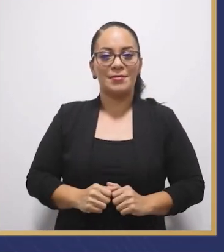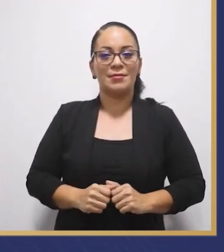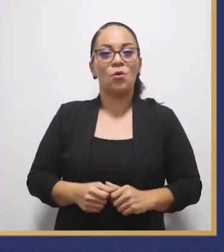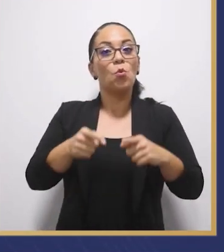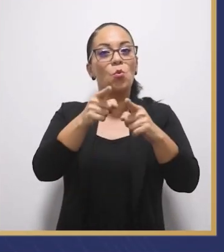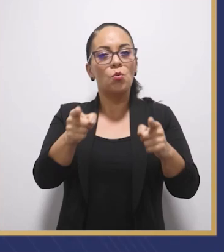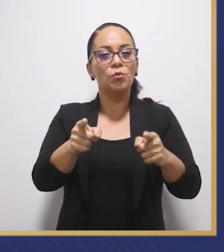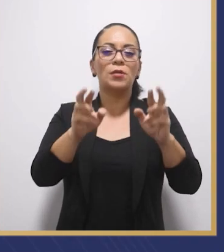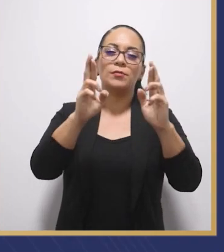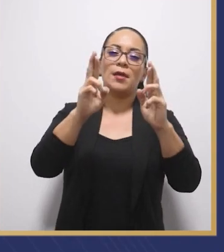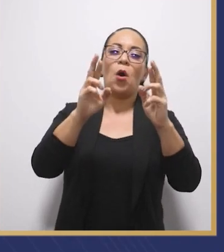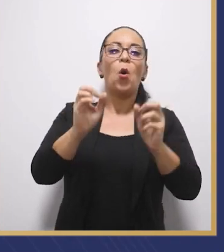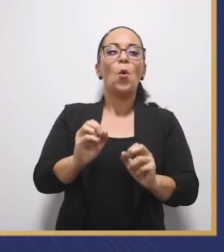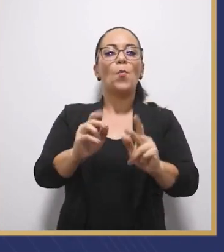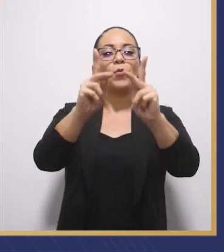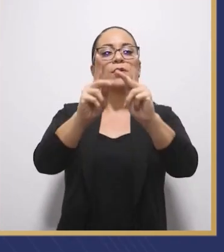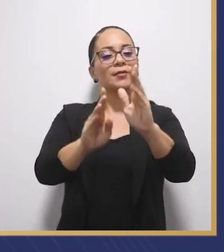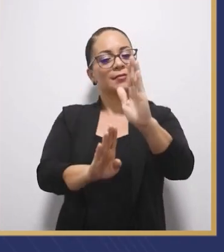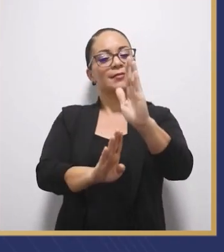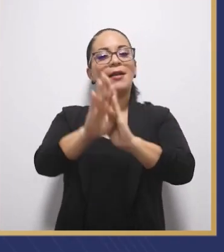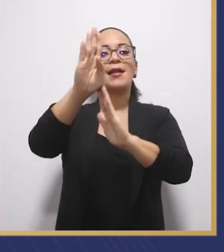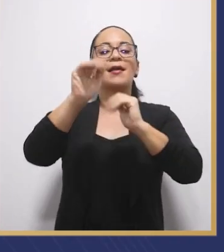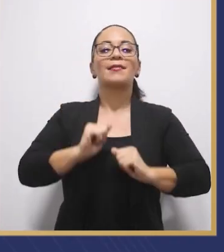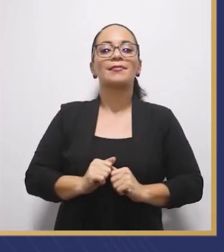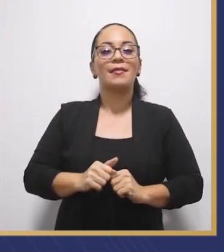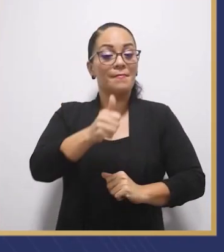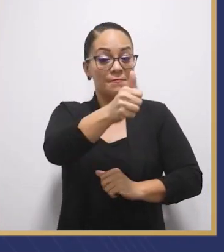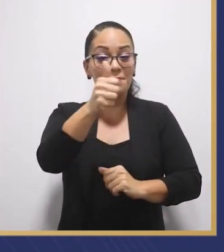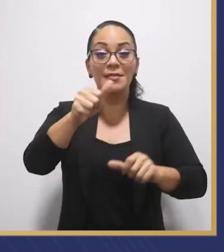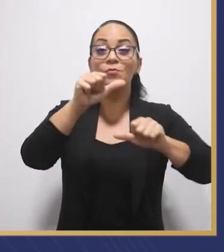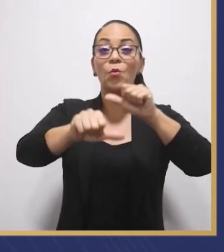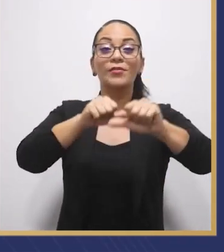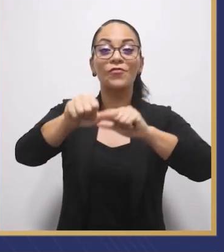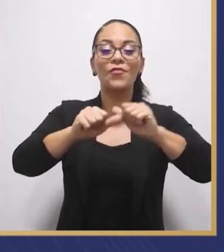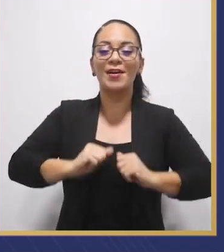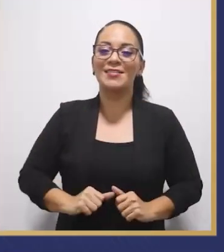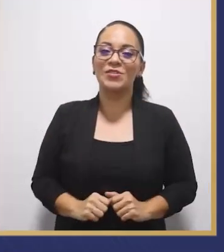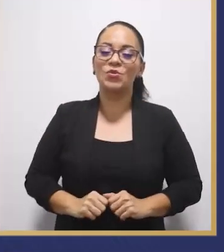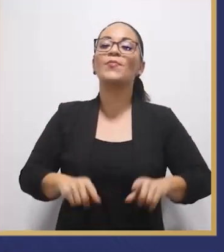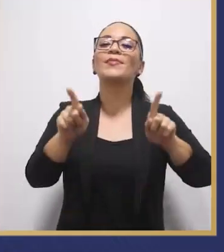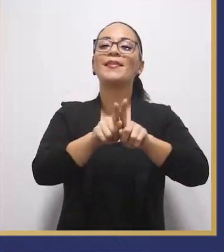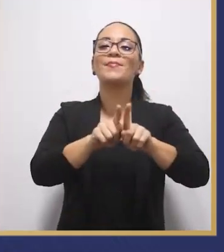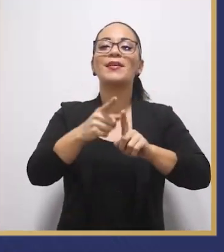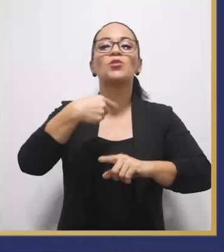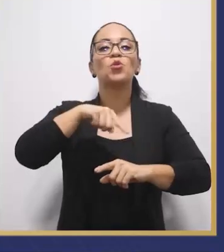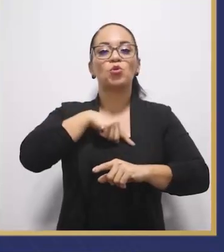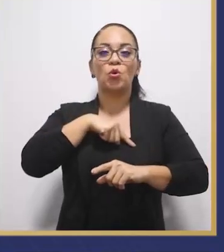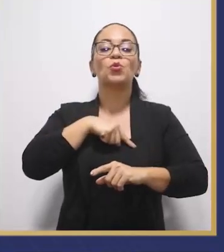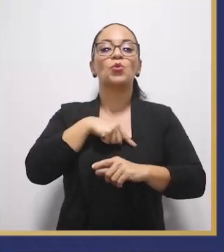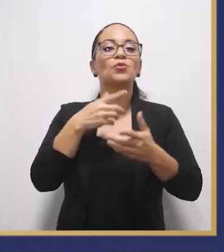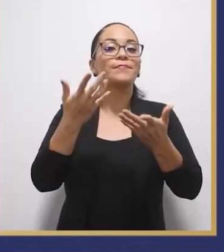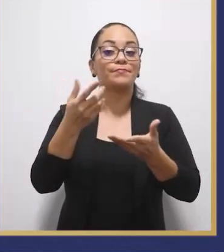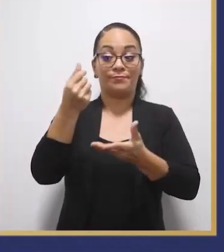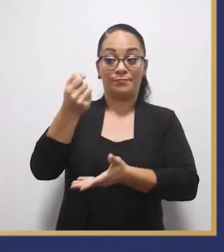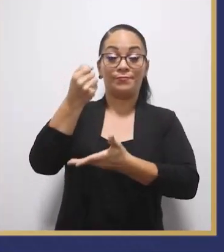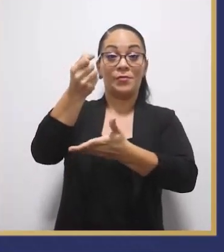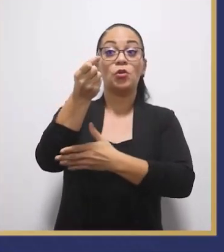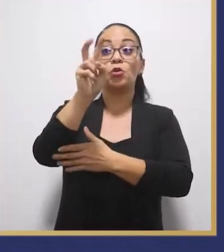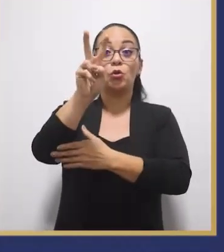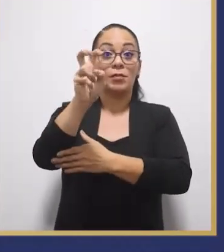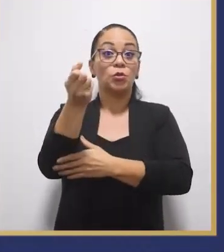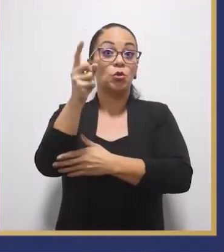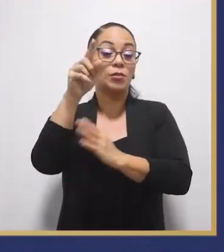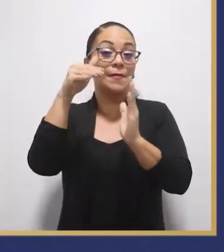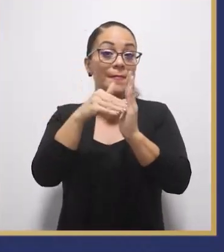tengan oportunidades de salir adelante, ojalá con su propio esfuerzo. También estamos invirtiendo 211